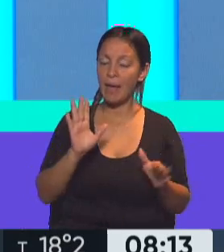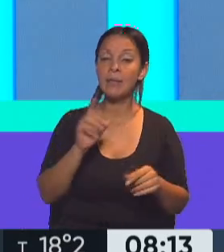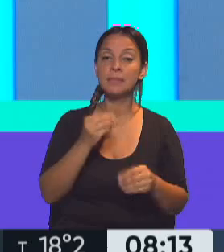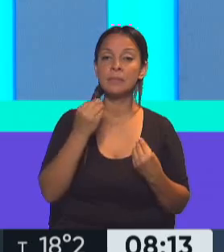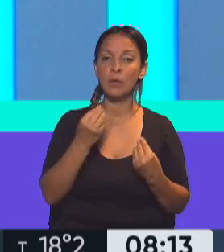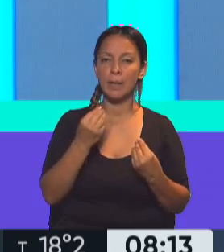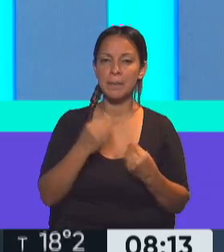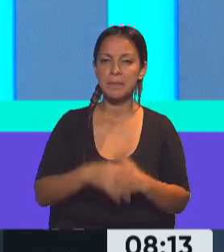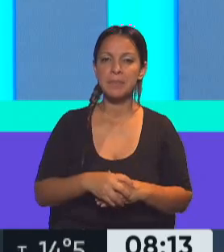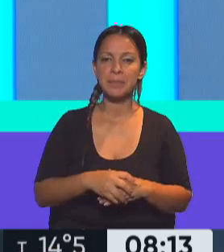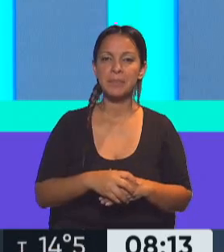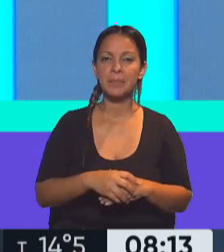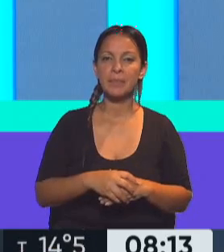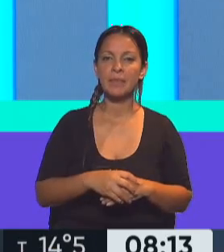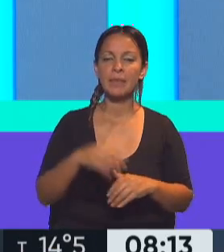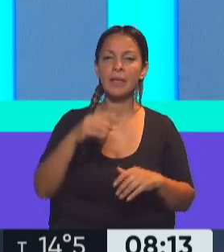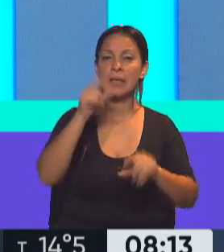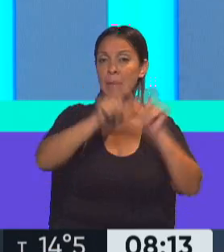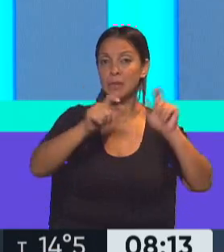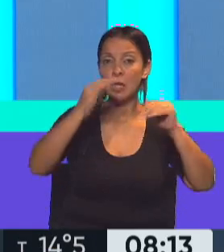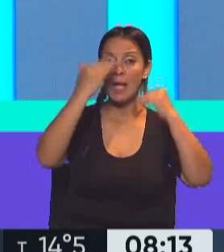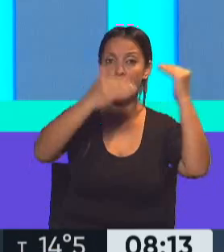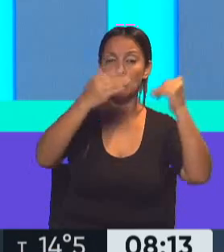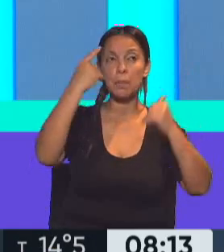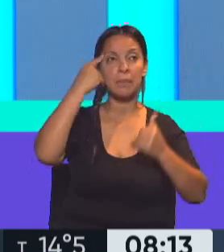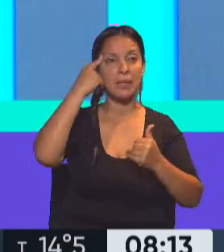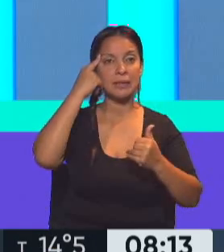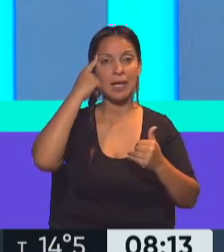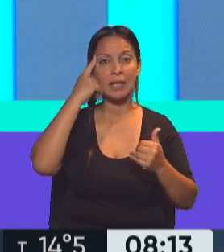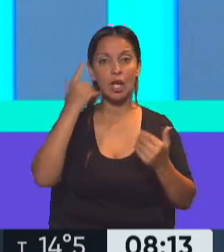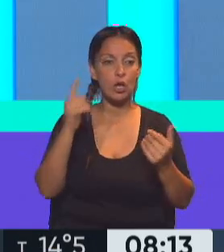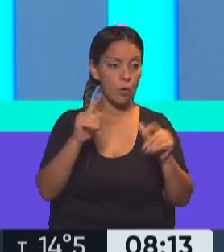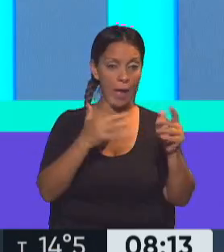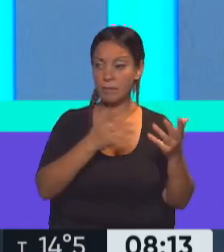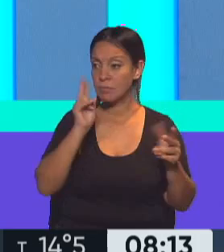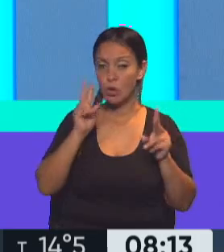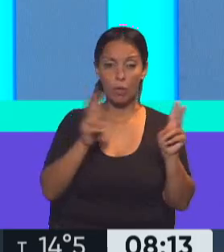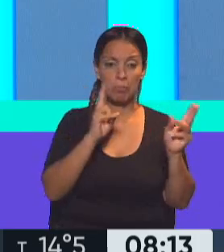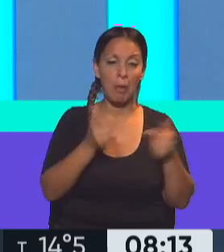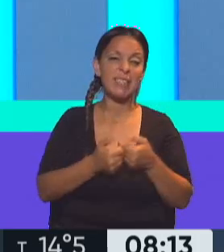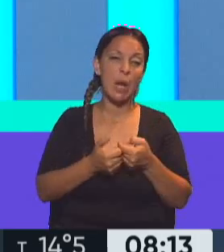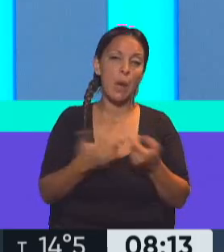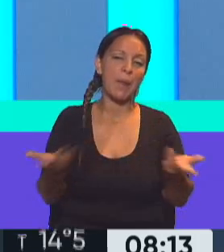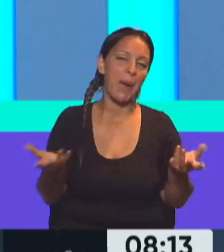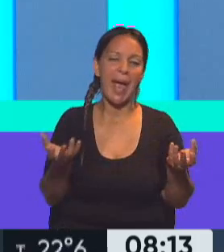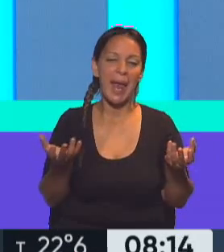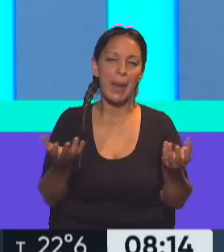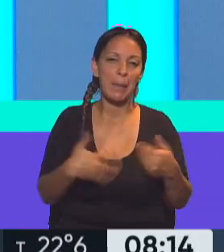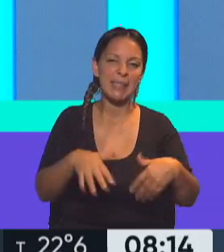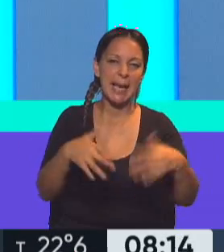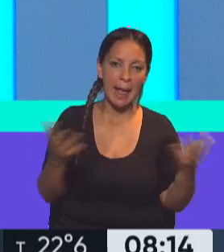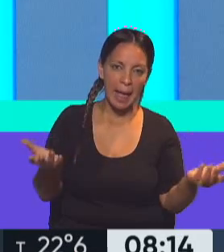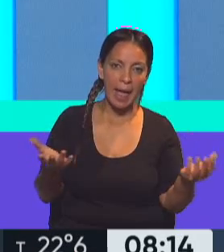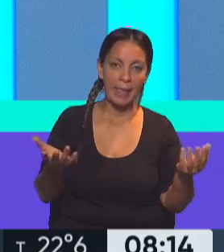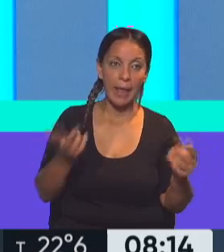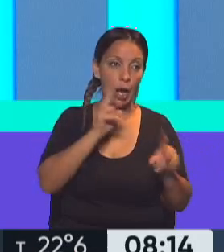Digo, el mundo adulto contempla que al no haber un peligro in situ, es decir, en el lugar, en casa, porque no hay un